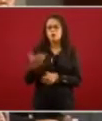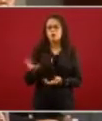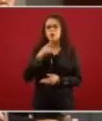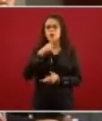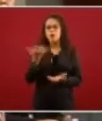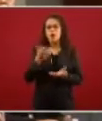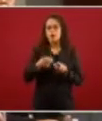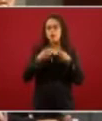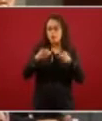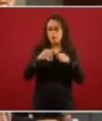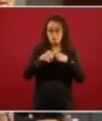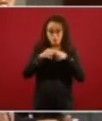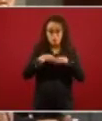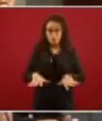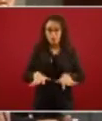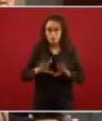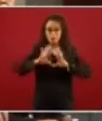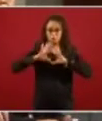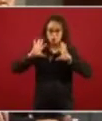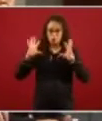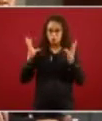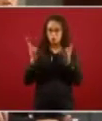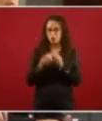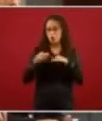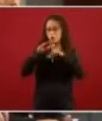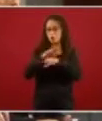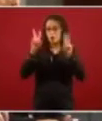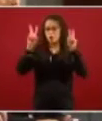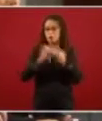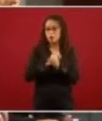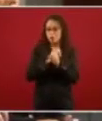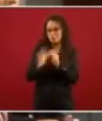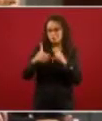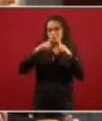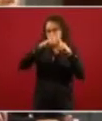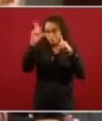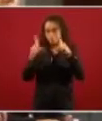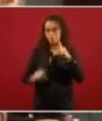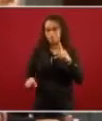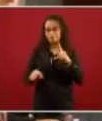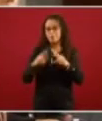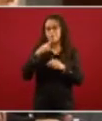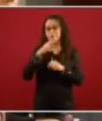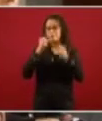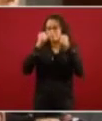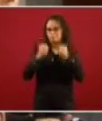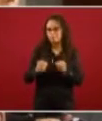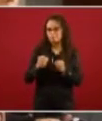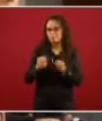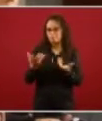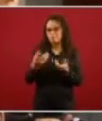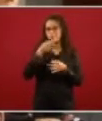un informe sobre el coronavirus a nivel nacional, en cadena nacional, mientras que pase